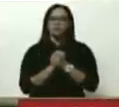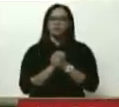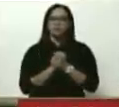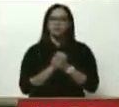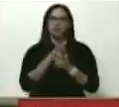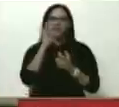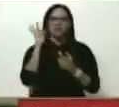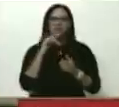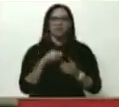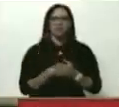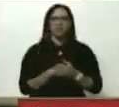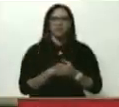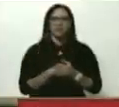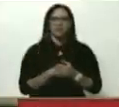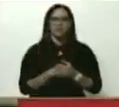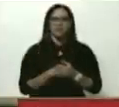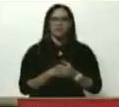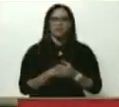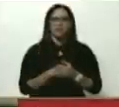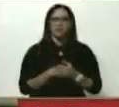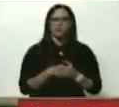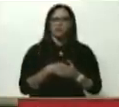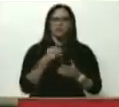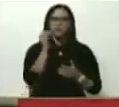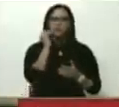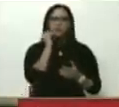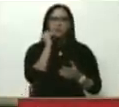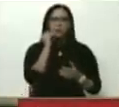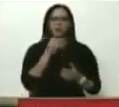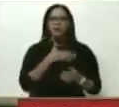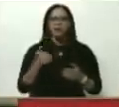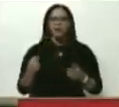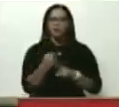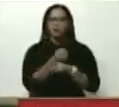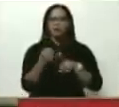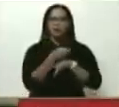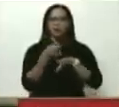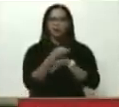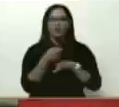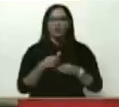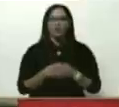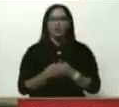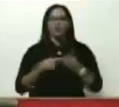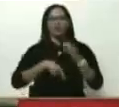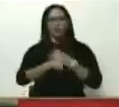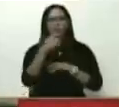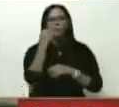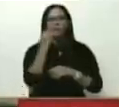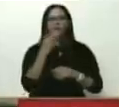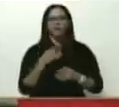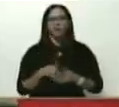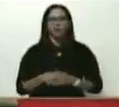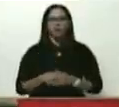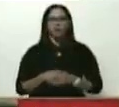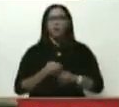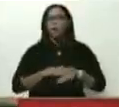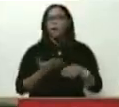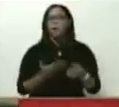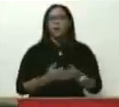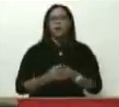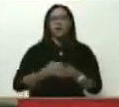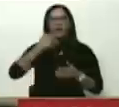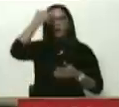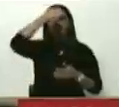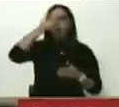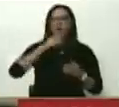Franceschi, bicharracos de la derecha, intentaron un golpe de Estado desde el distrito de Altamira? Que nos fuimos para el Palacio. ¿Por qué el pueblo rodeó